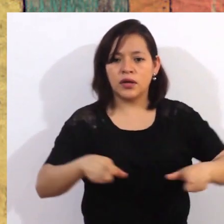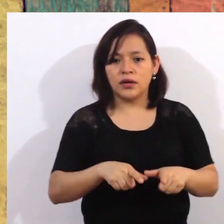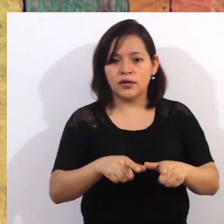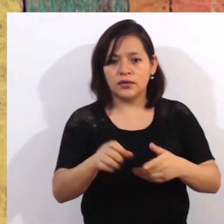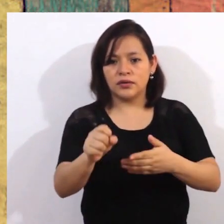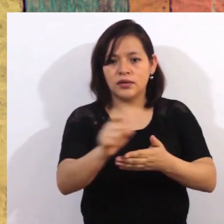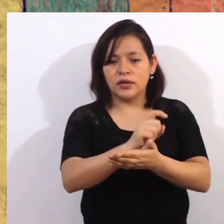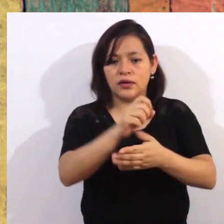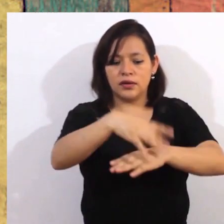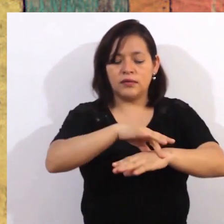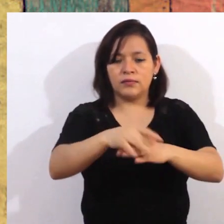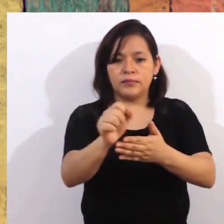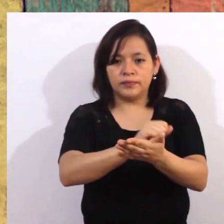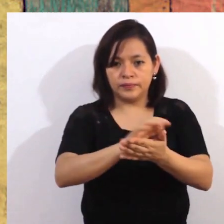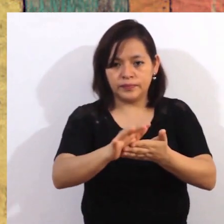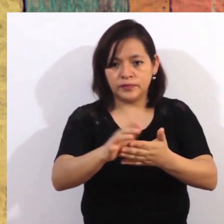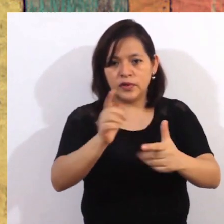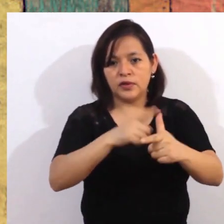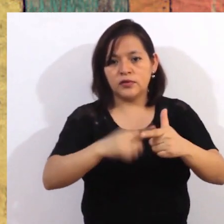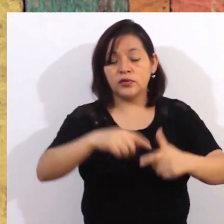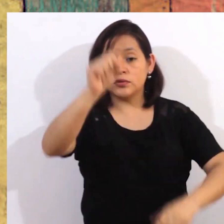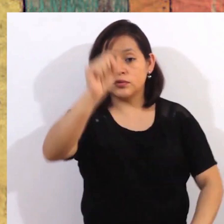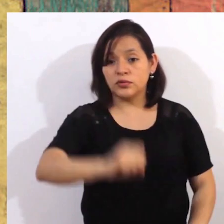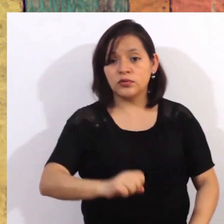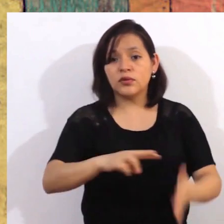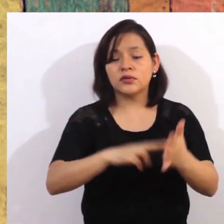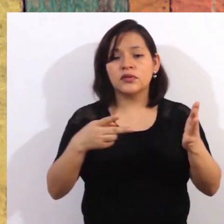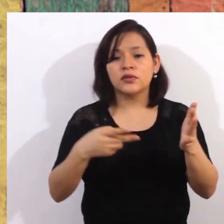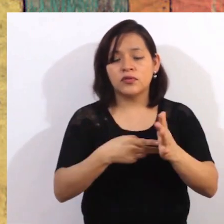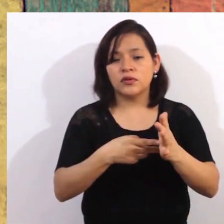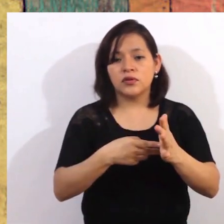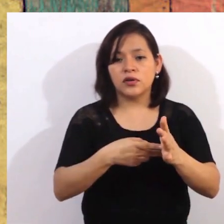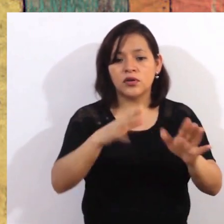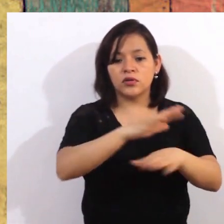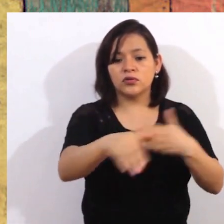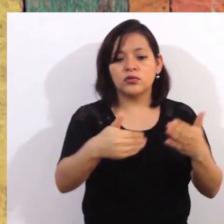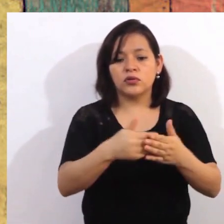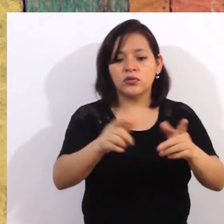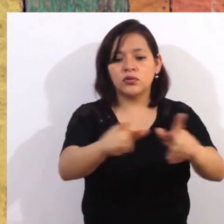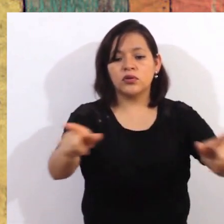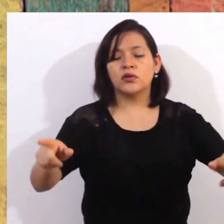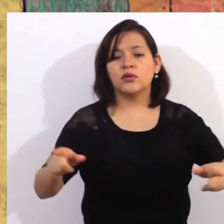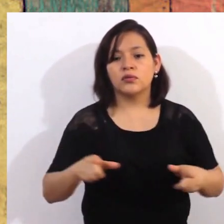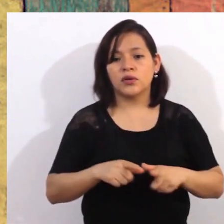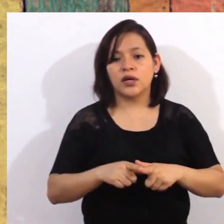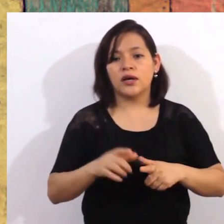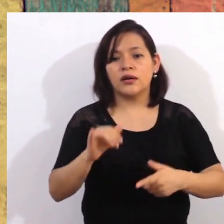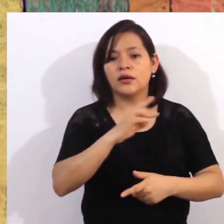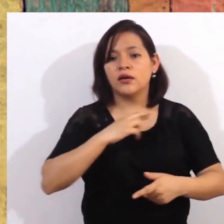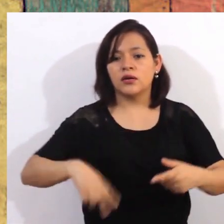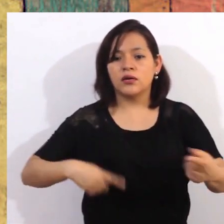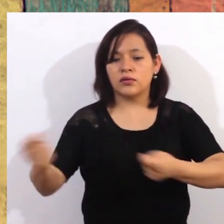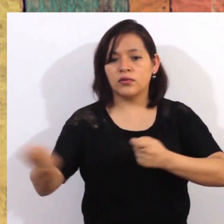Tierra Santa. El sur entonces se refiere a toda la dinastía de los Ptolomeos, los